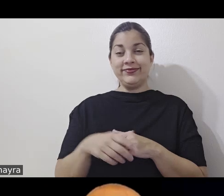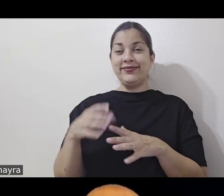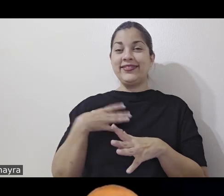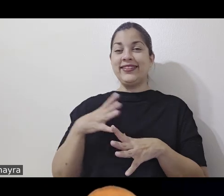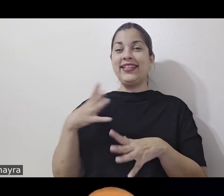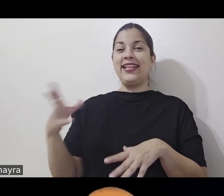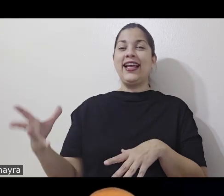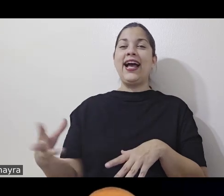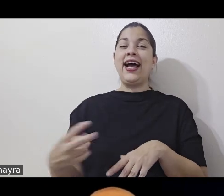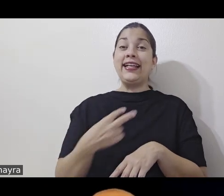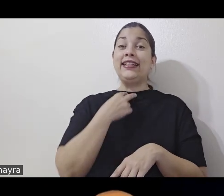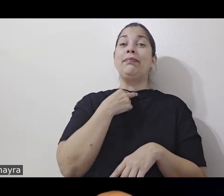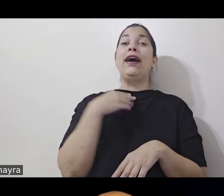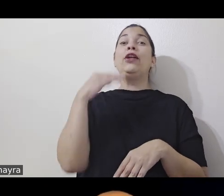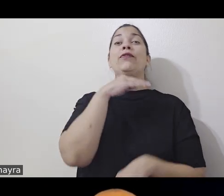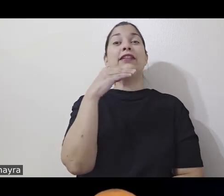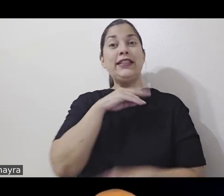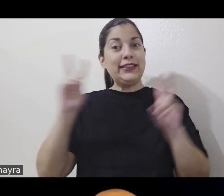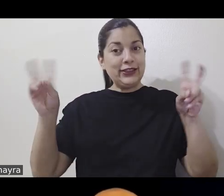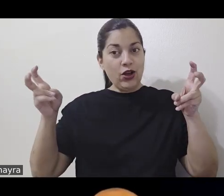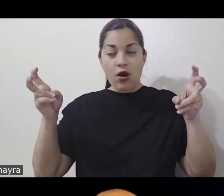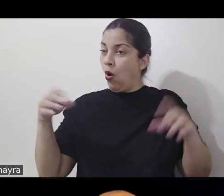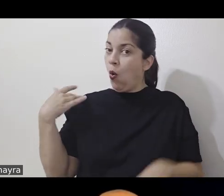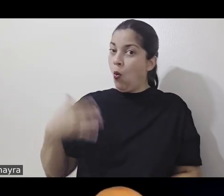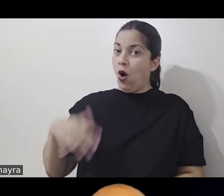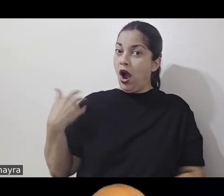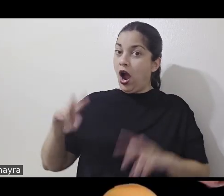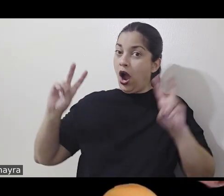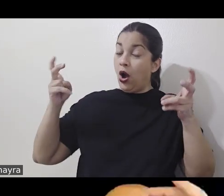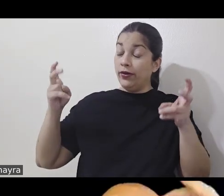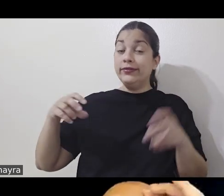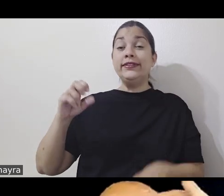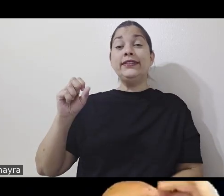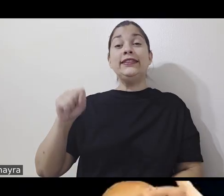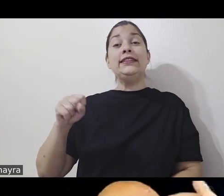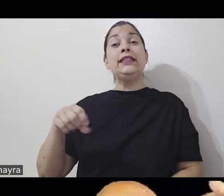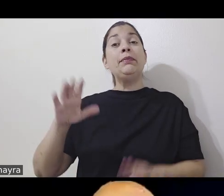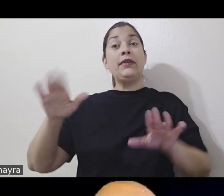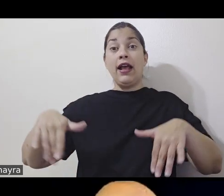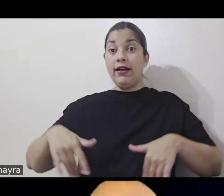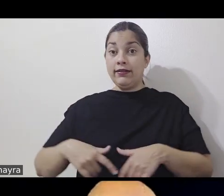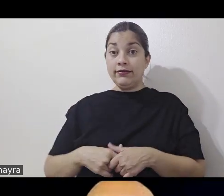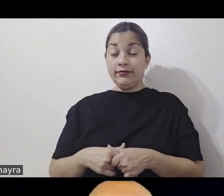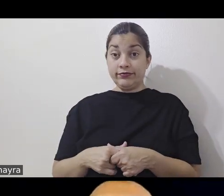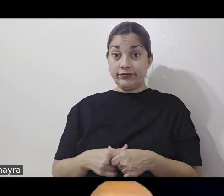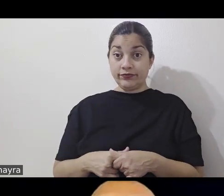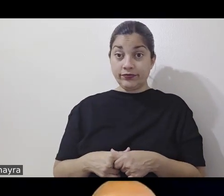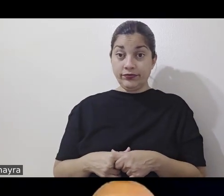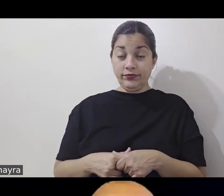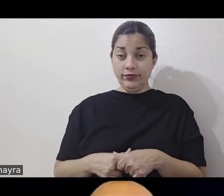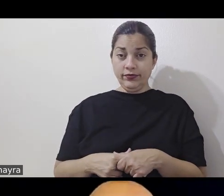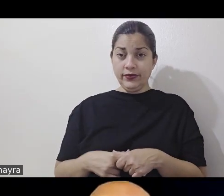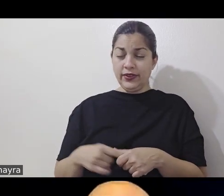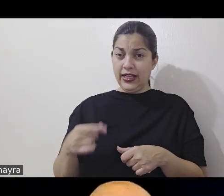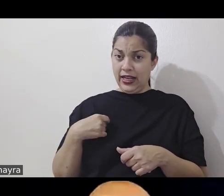Atrapado ficticio, a rayo con ese título. Atrapado ficticio, y mira, y eso